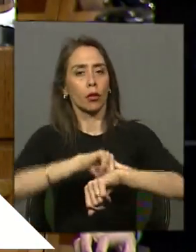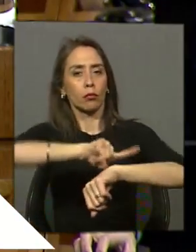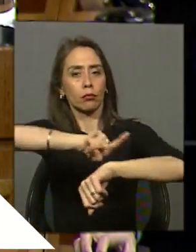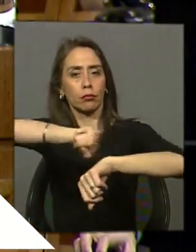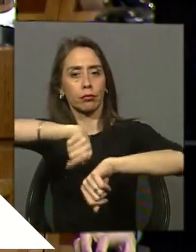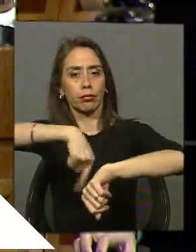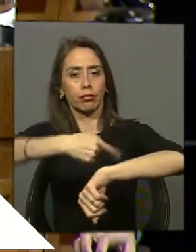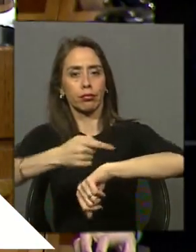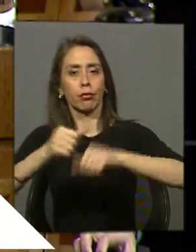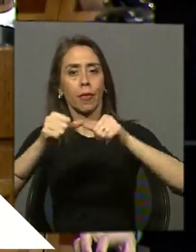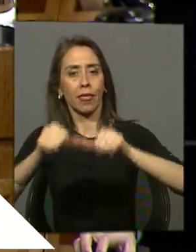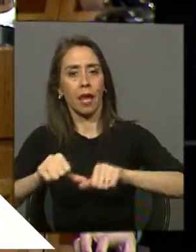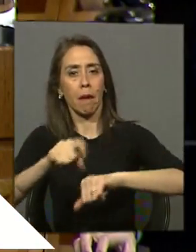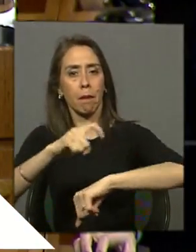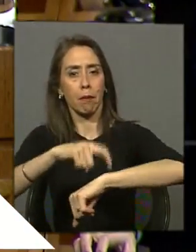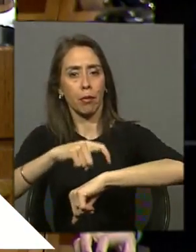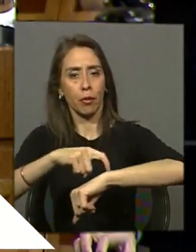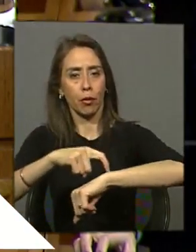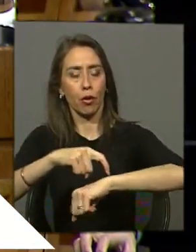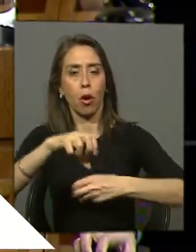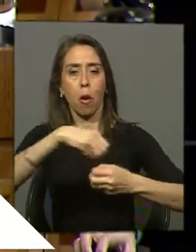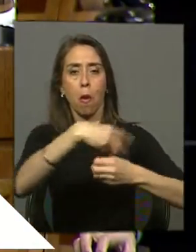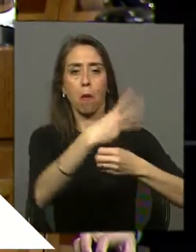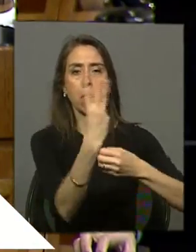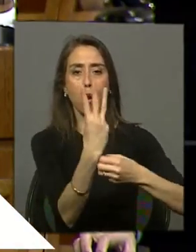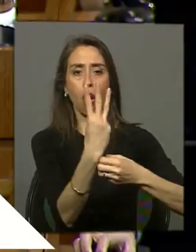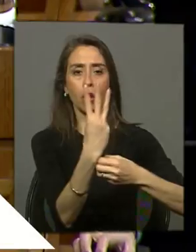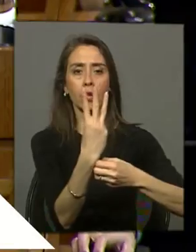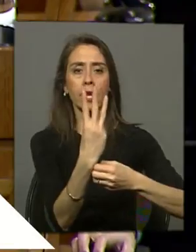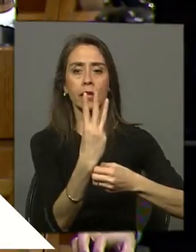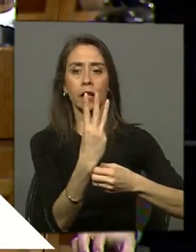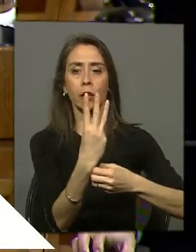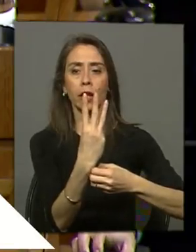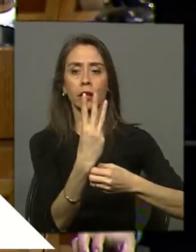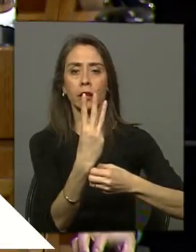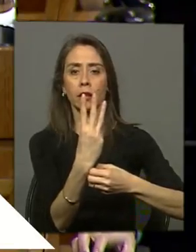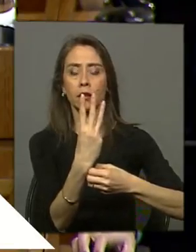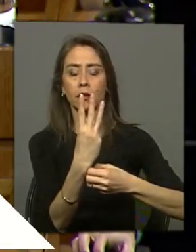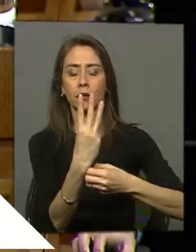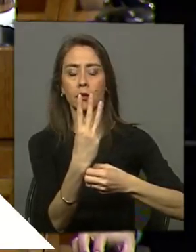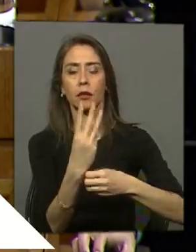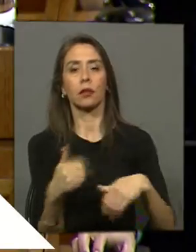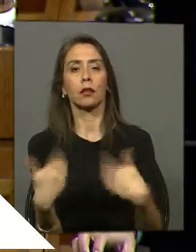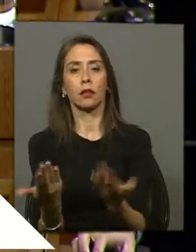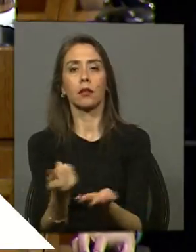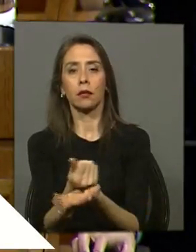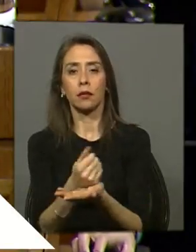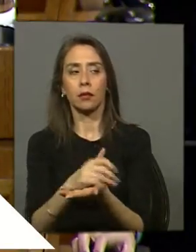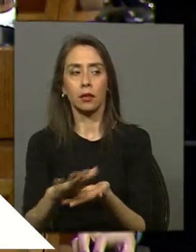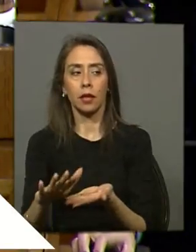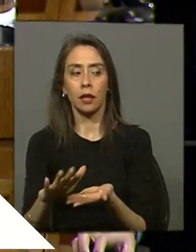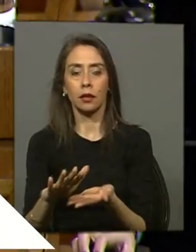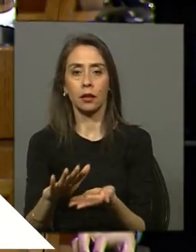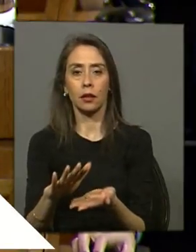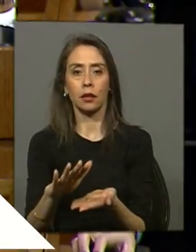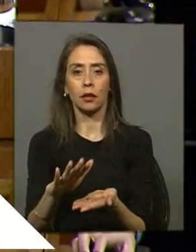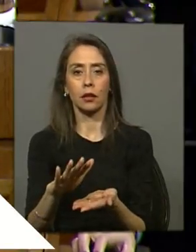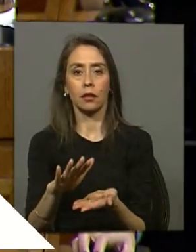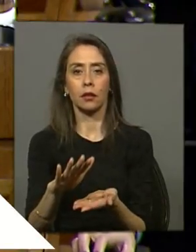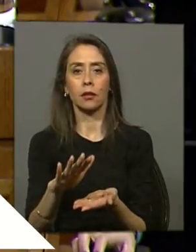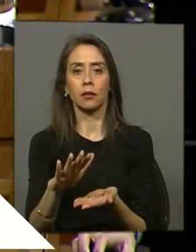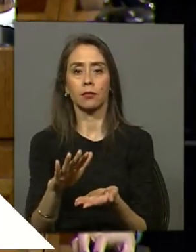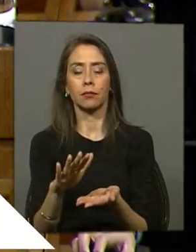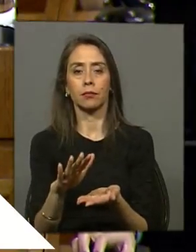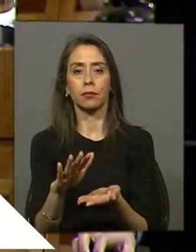el mall correspondiente le entregue efectivamente una gratuidad, sino que más bien lo que estoy